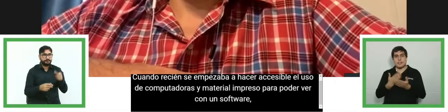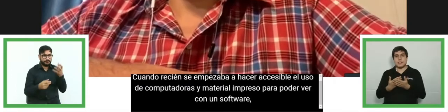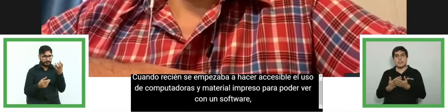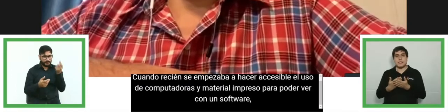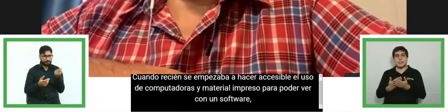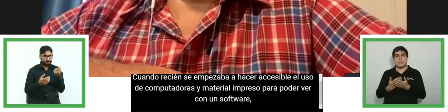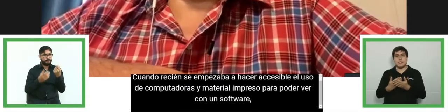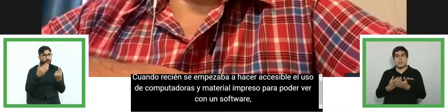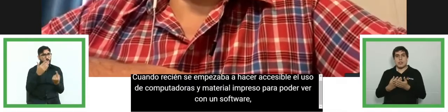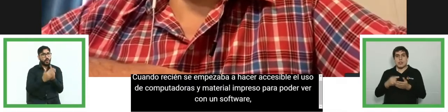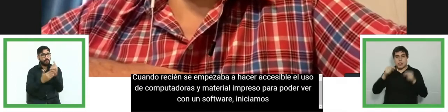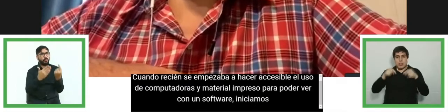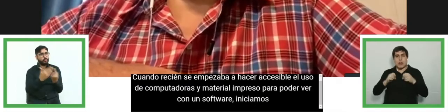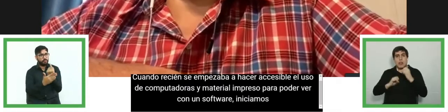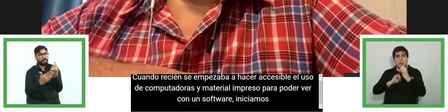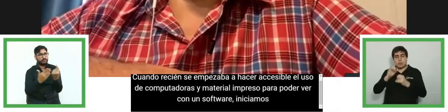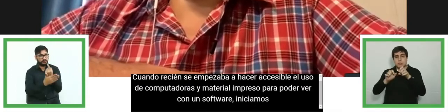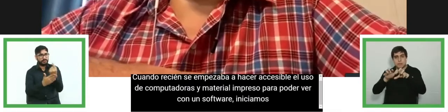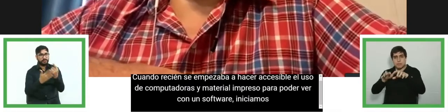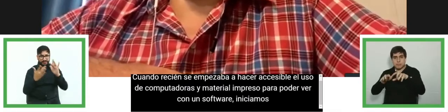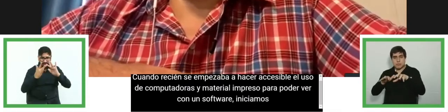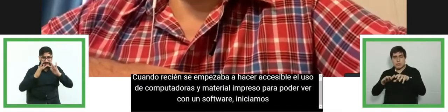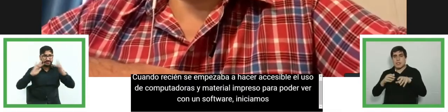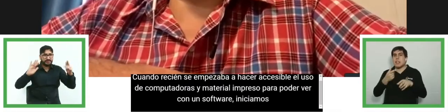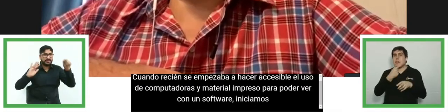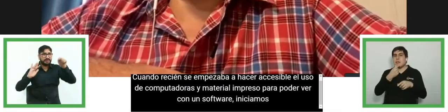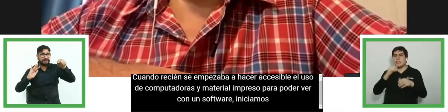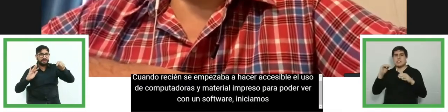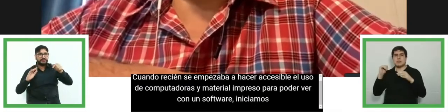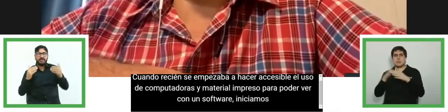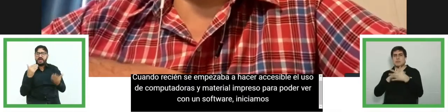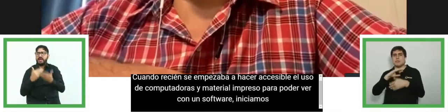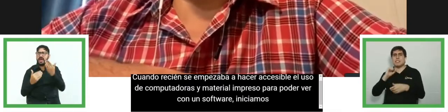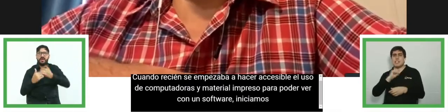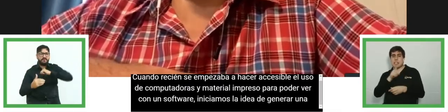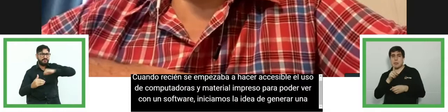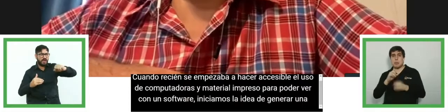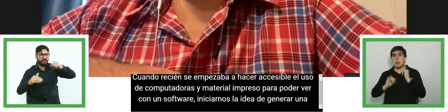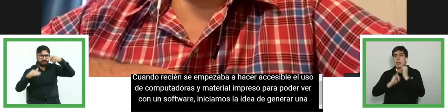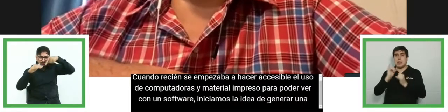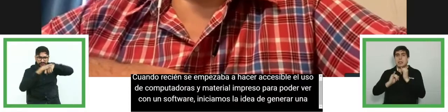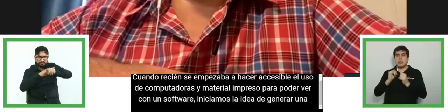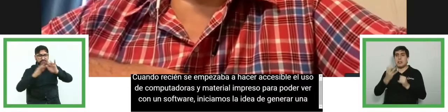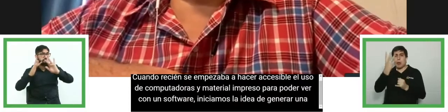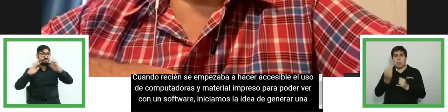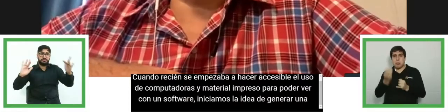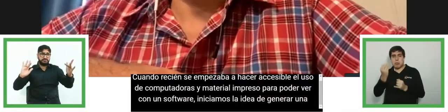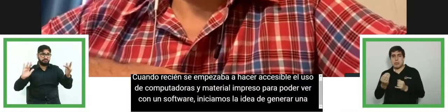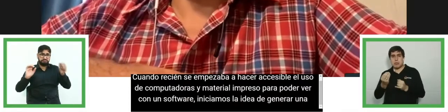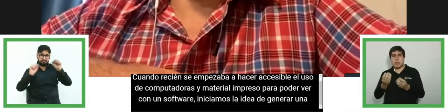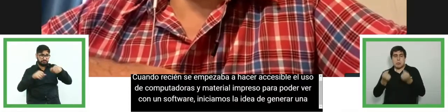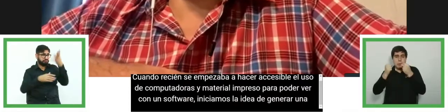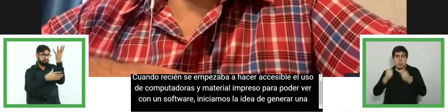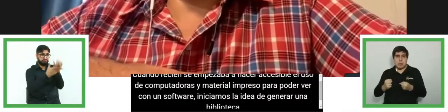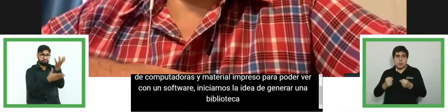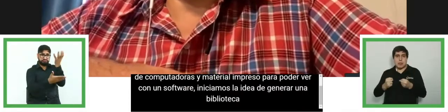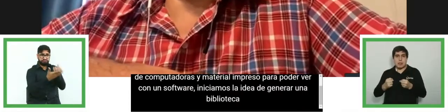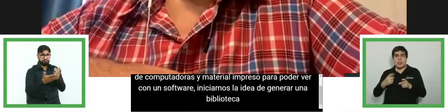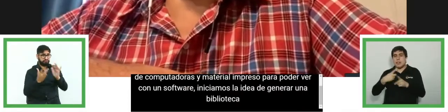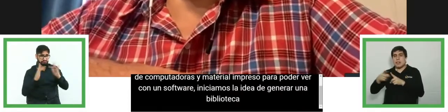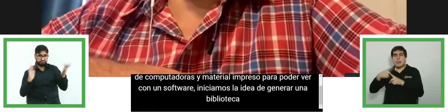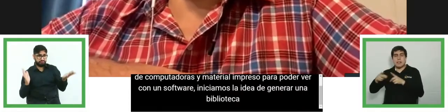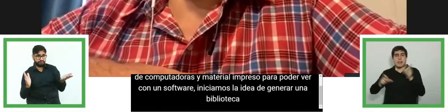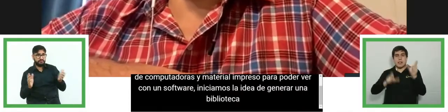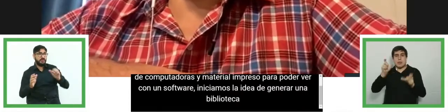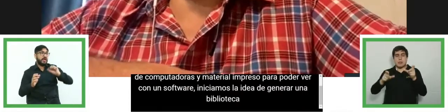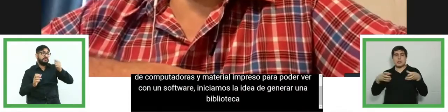que la digitalización nos permite tener un acceso rápido a la lectura, aprovechando que Internet nos permite poner en común materiales que distintas